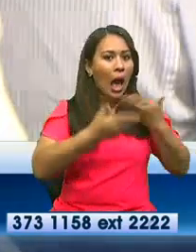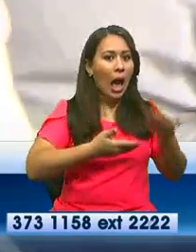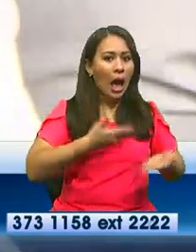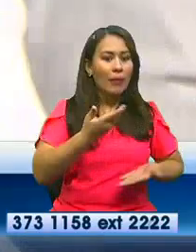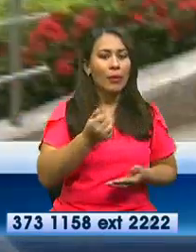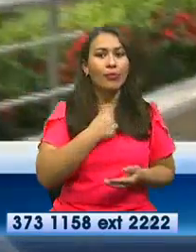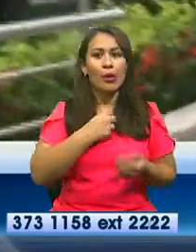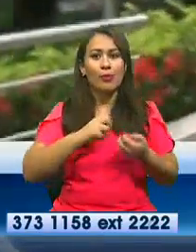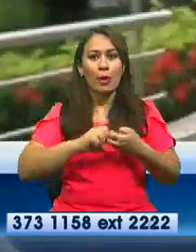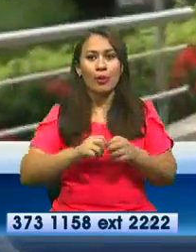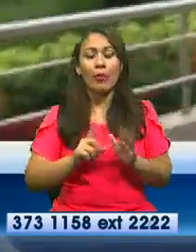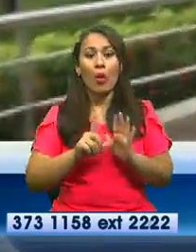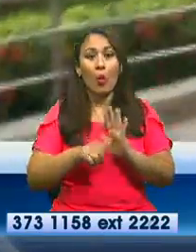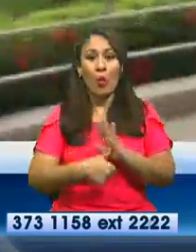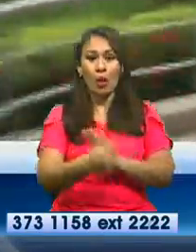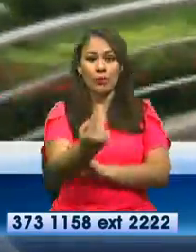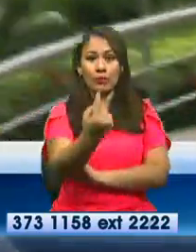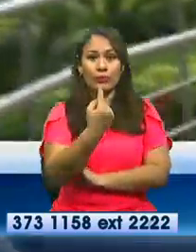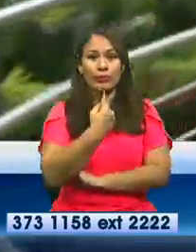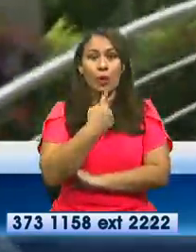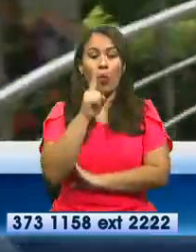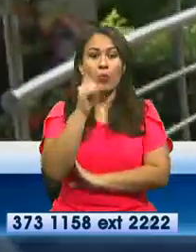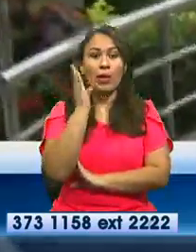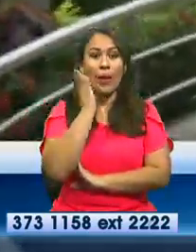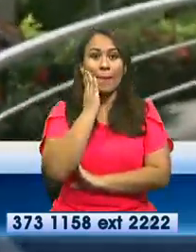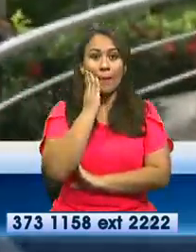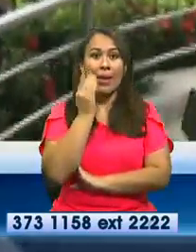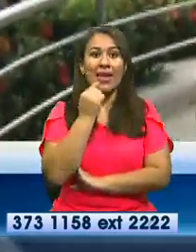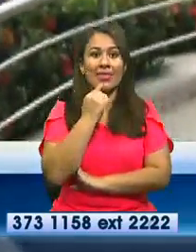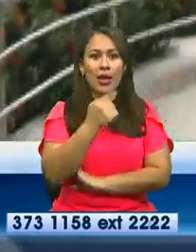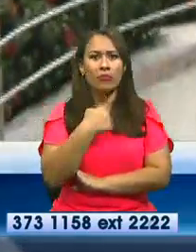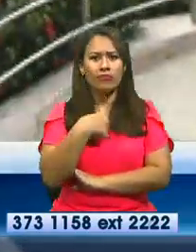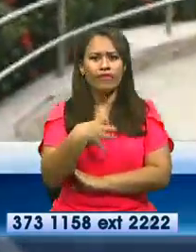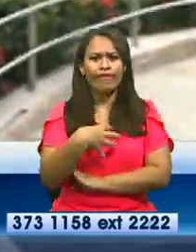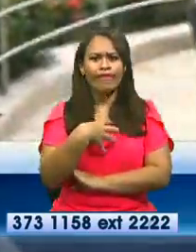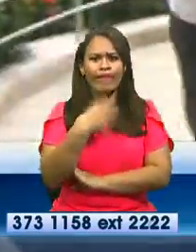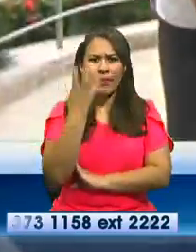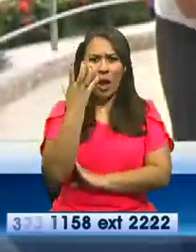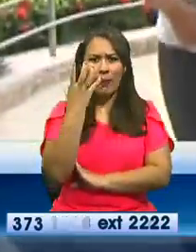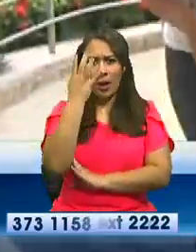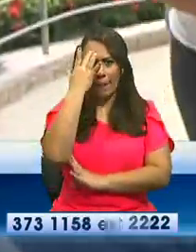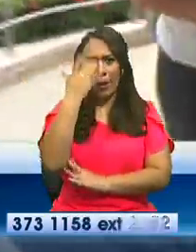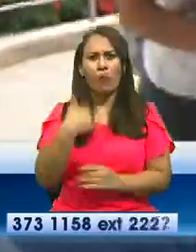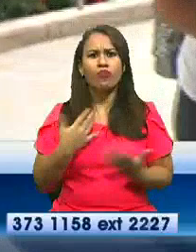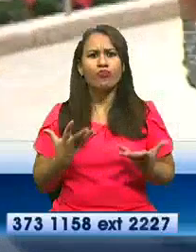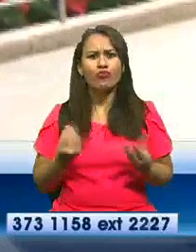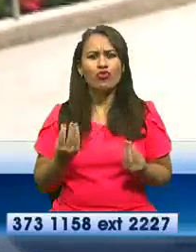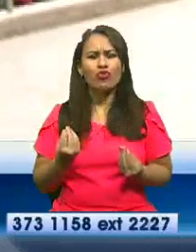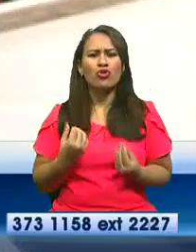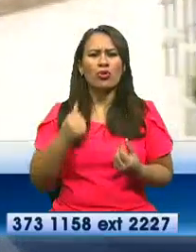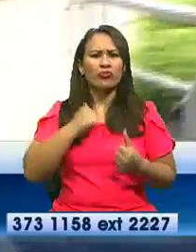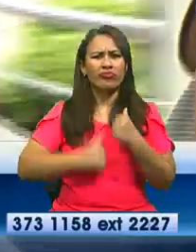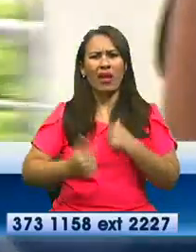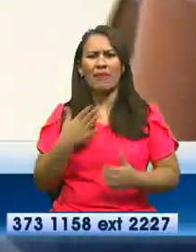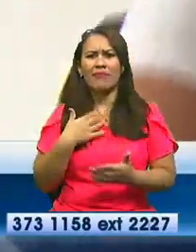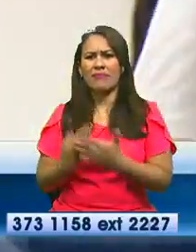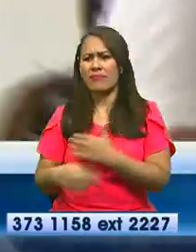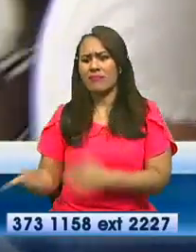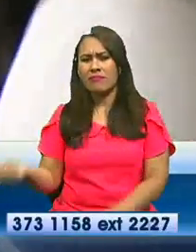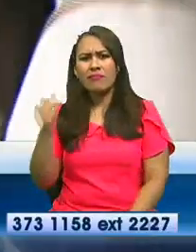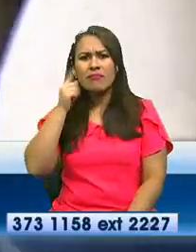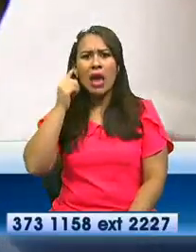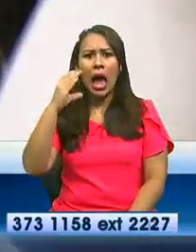casos. Minutos más tarde, una madre que aseguró estar indignada por el viacrucis que debe enfrentar su hija